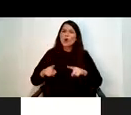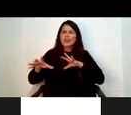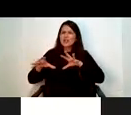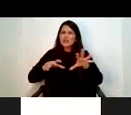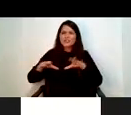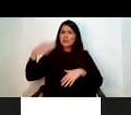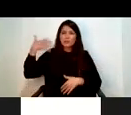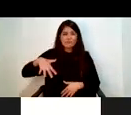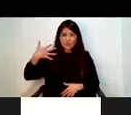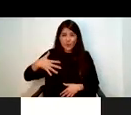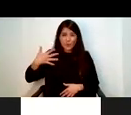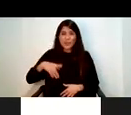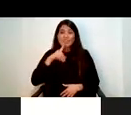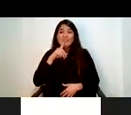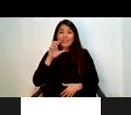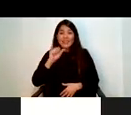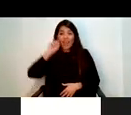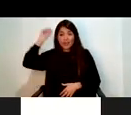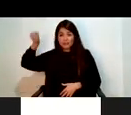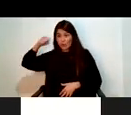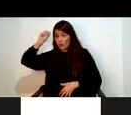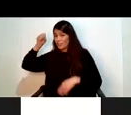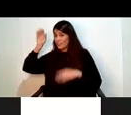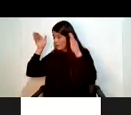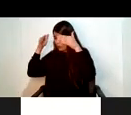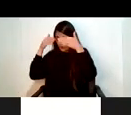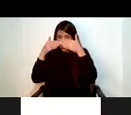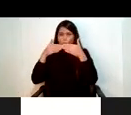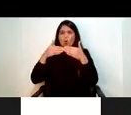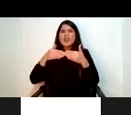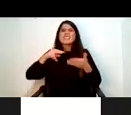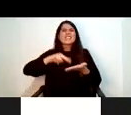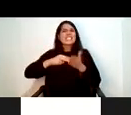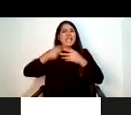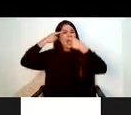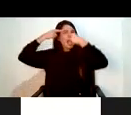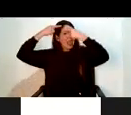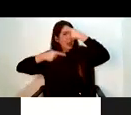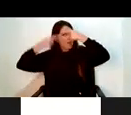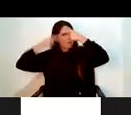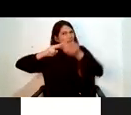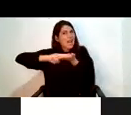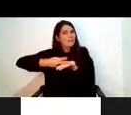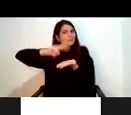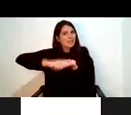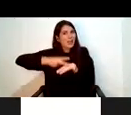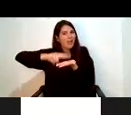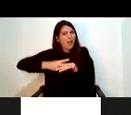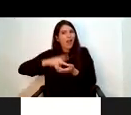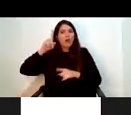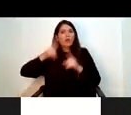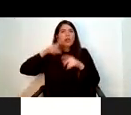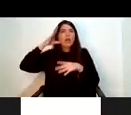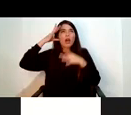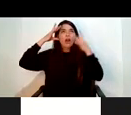TEA va a ser, por ejemplo, las crisis de epilepsia. Vamos a tener crisis epilépticas de ausencia, en